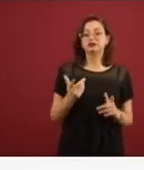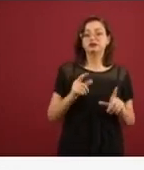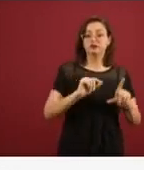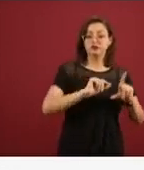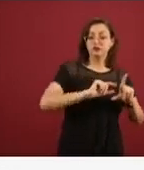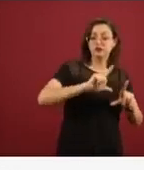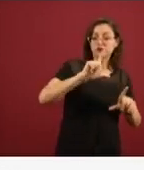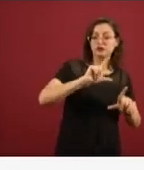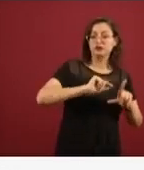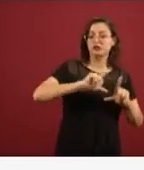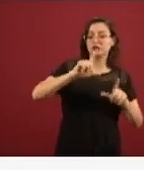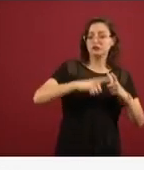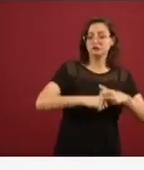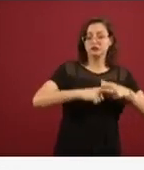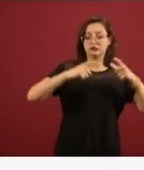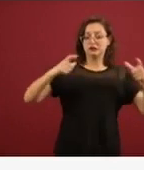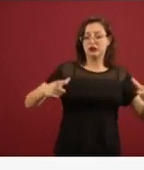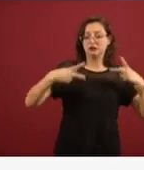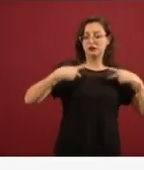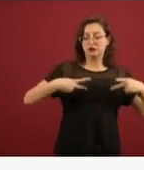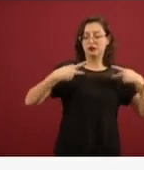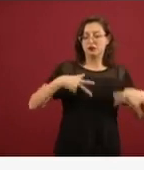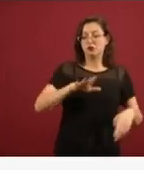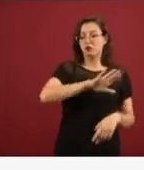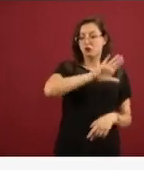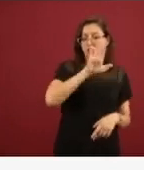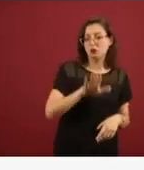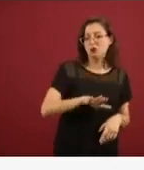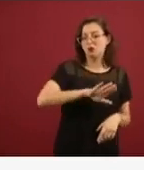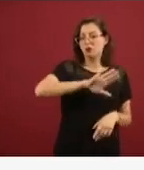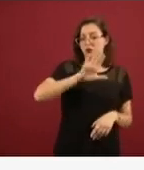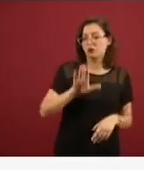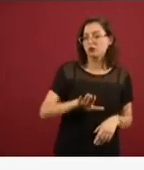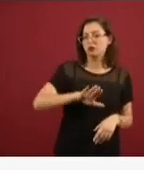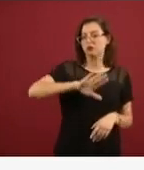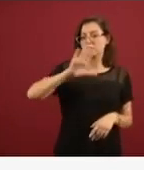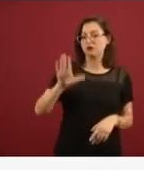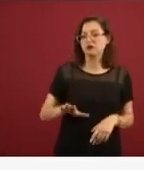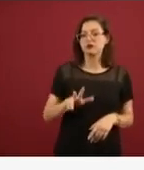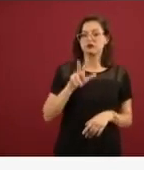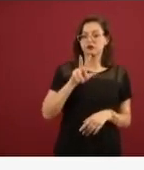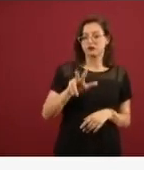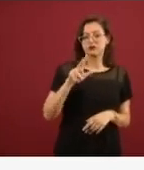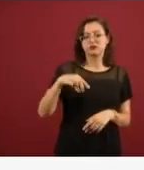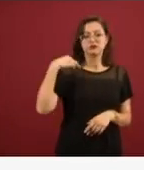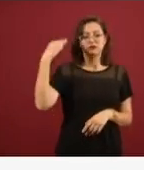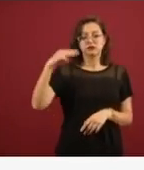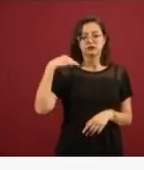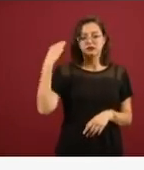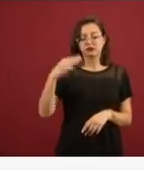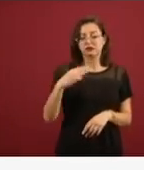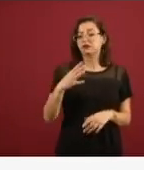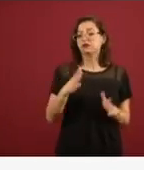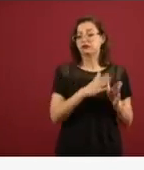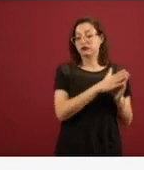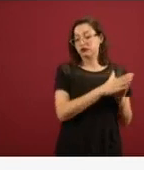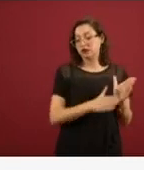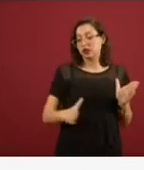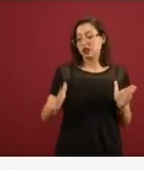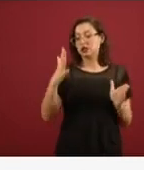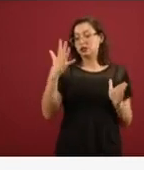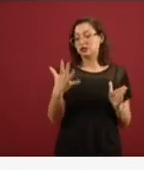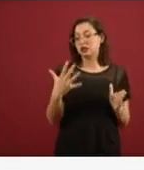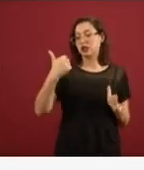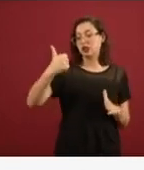y una tendencia ascendente, como desde que iniciaron las defunciones el 18 de marzo y aproximadamente hasta el 5 o